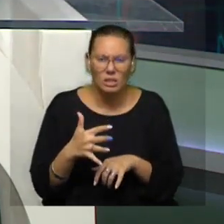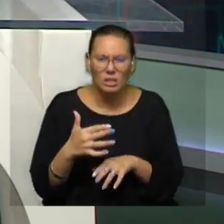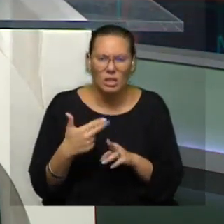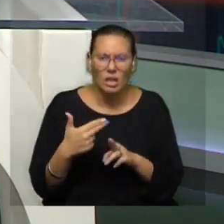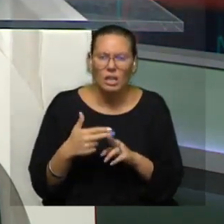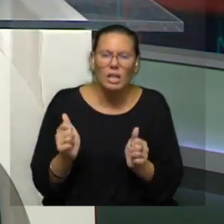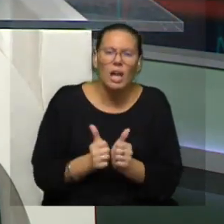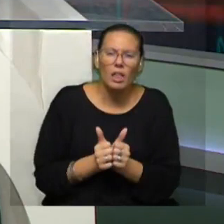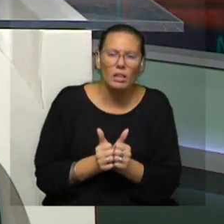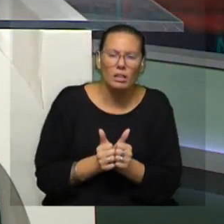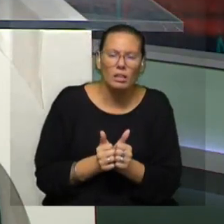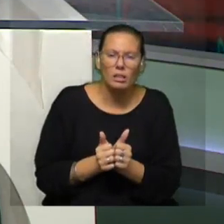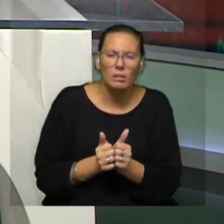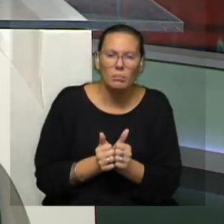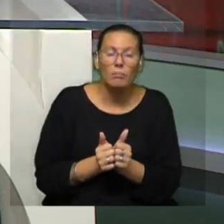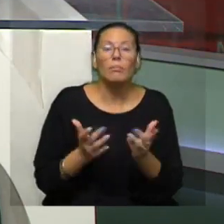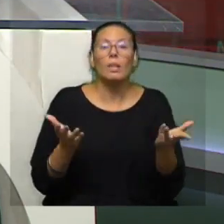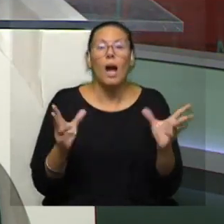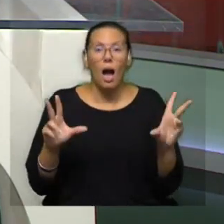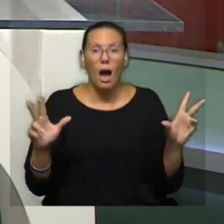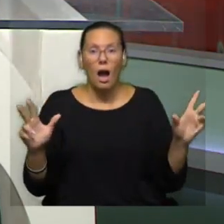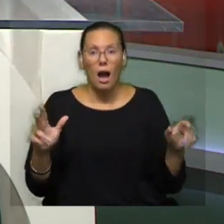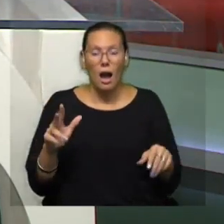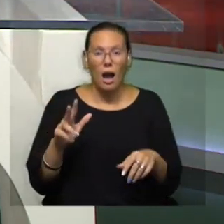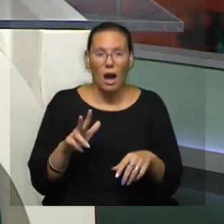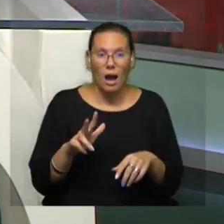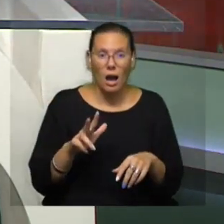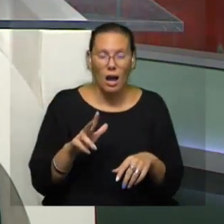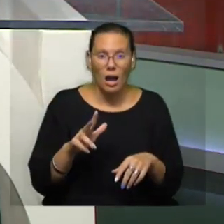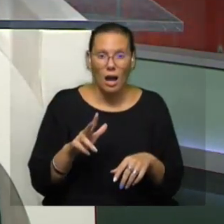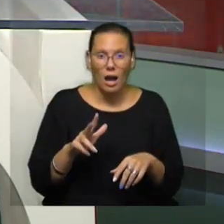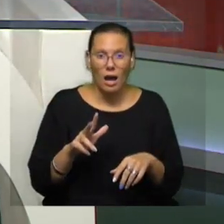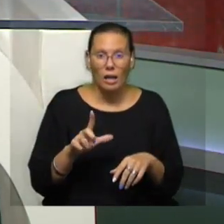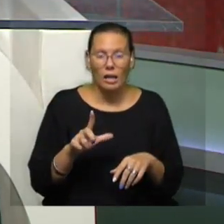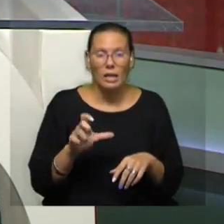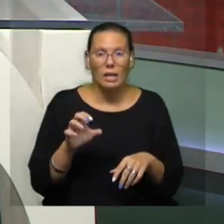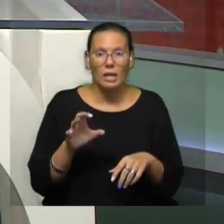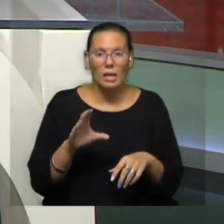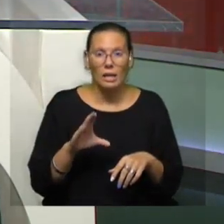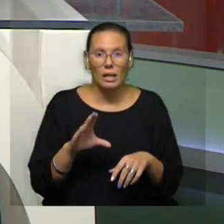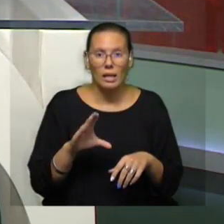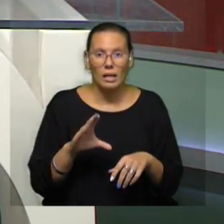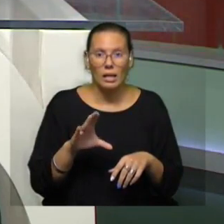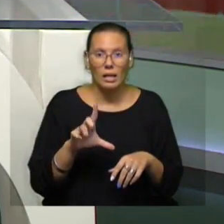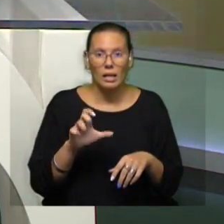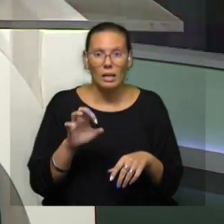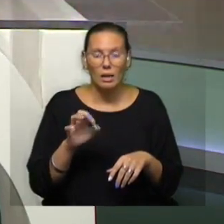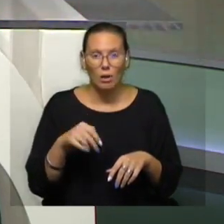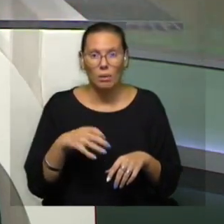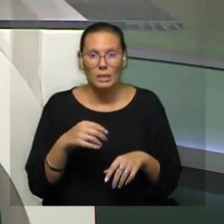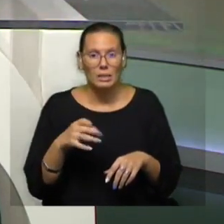hablas? Va a estar con Cléa Van Sant, no sé si se pronuncia así, igual. O Cléa Van Sant, je ne sais